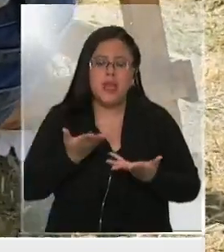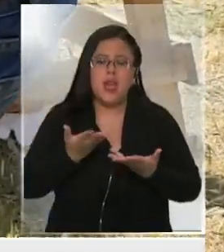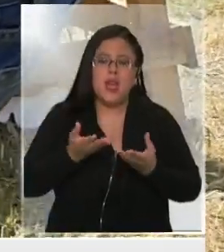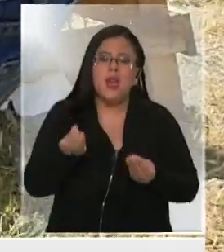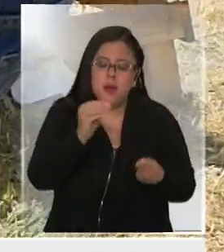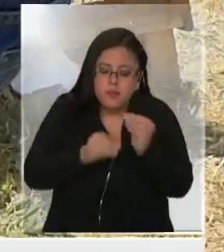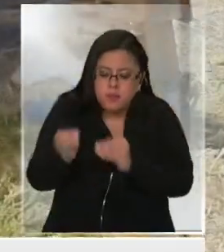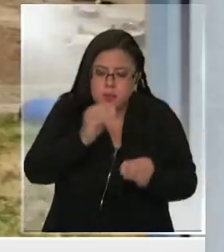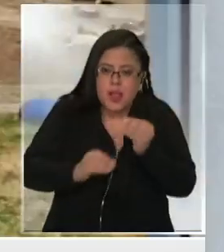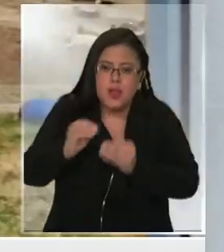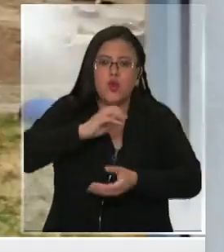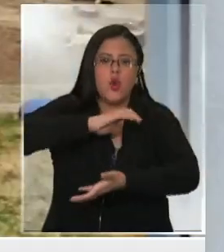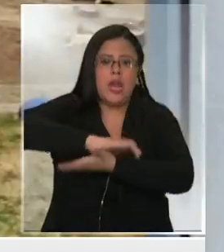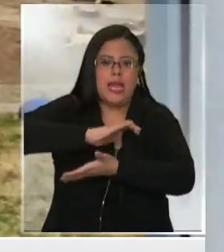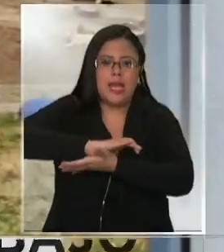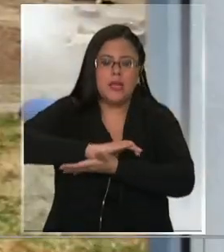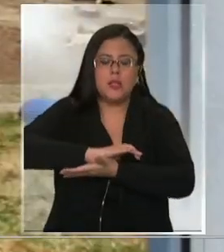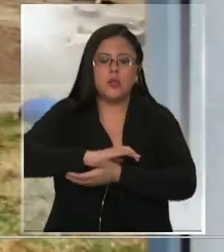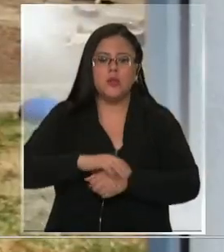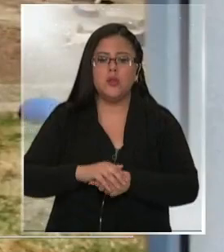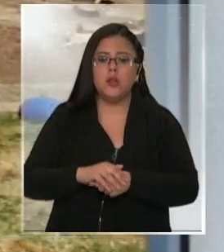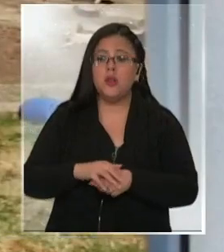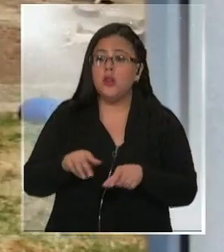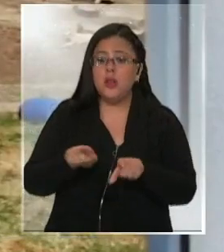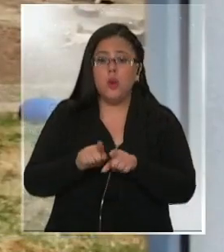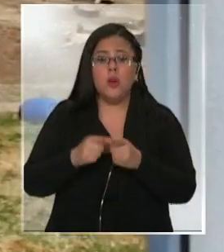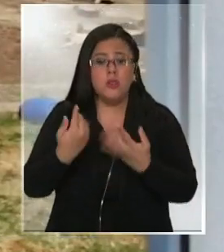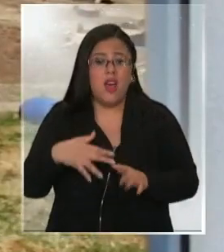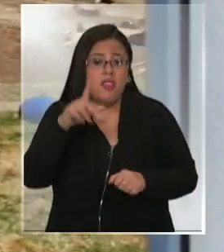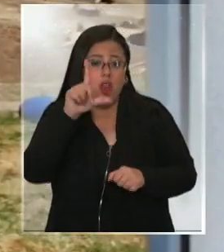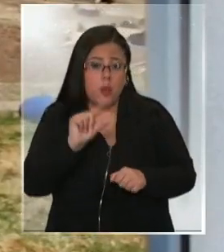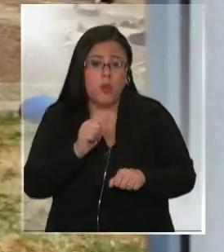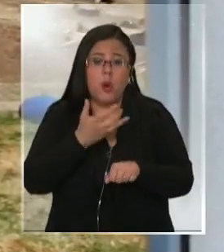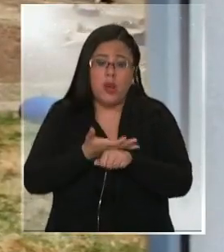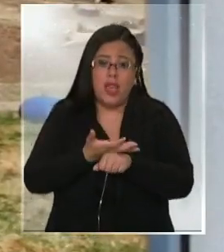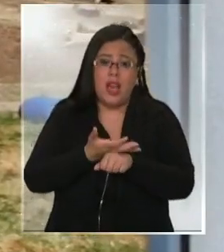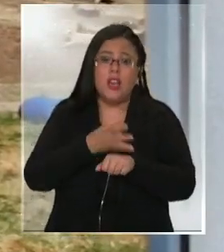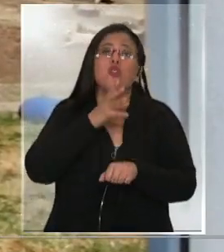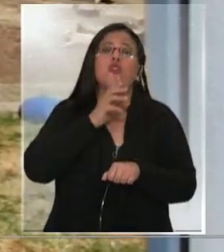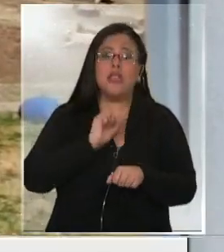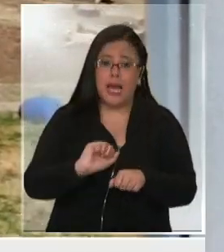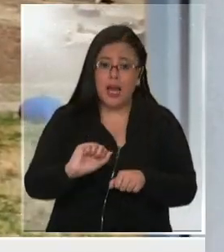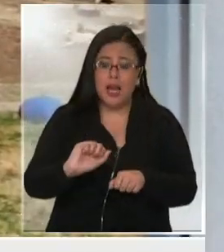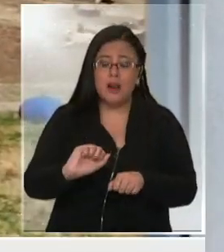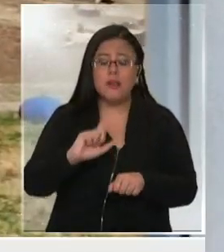toda su familia. Gracias a Dios están dando lechecita a las pocas que quedaron con cabrito